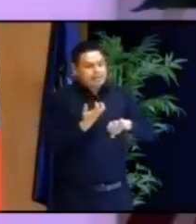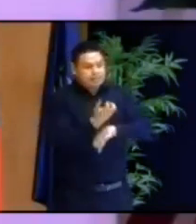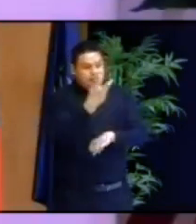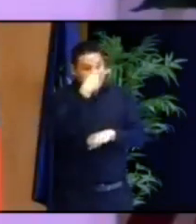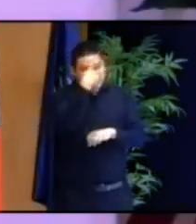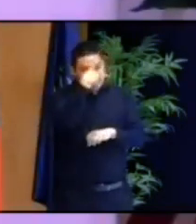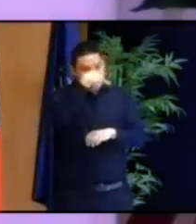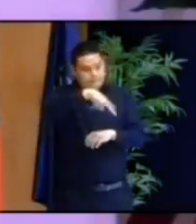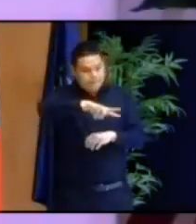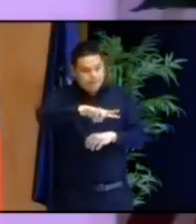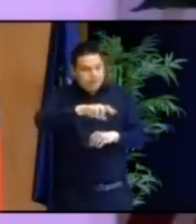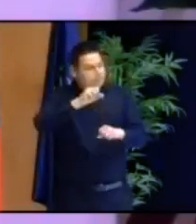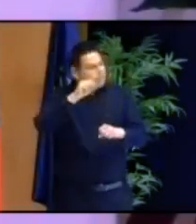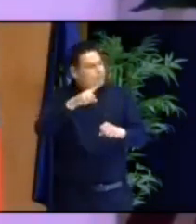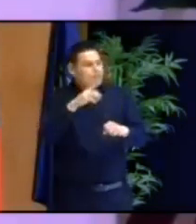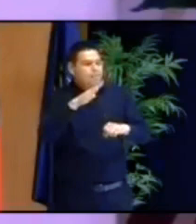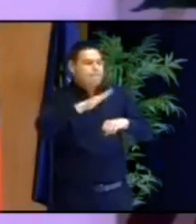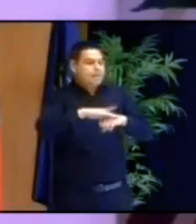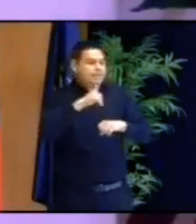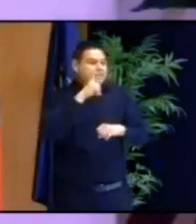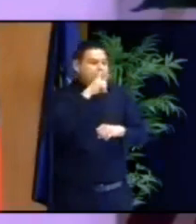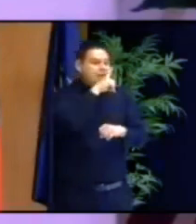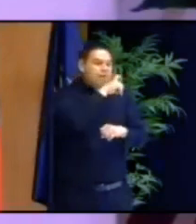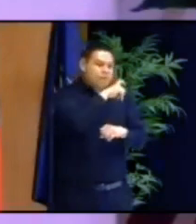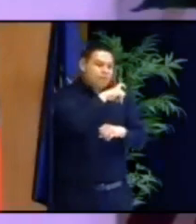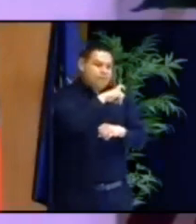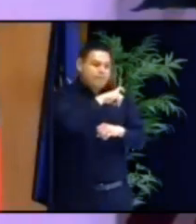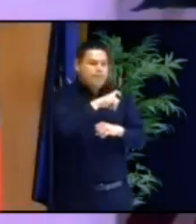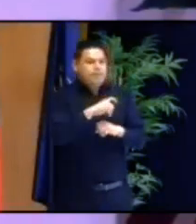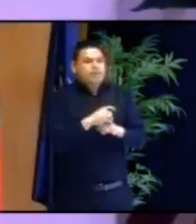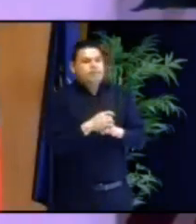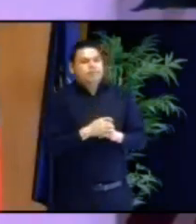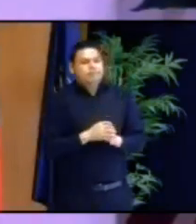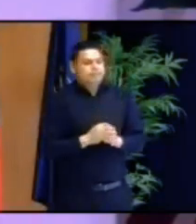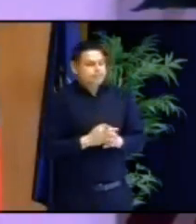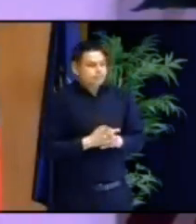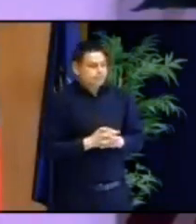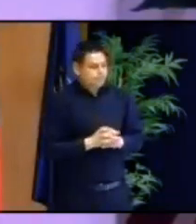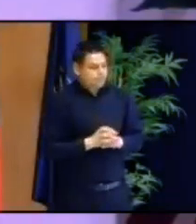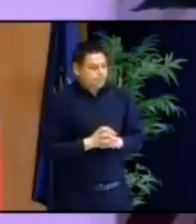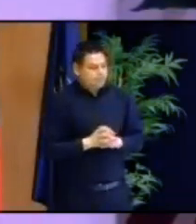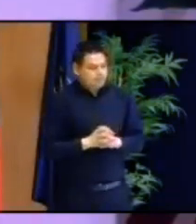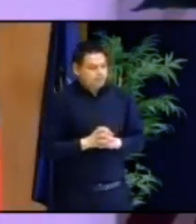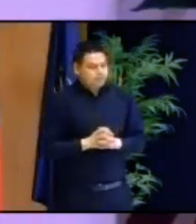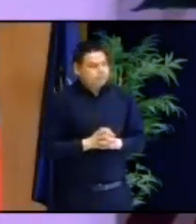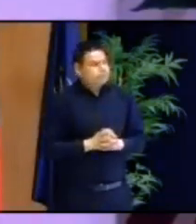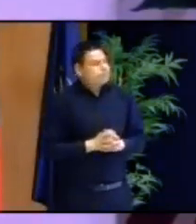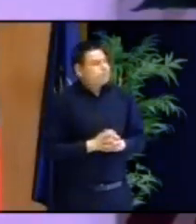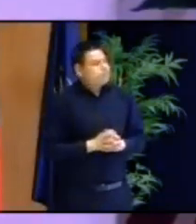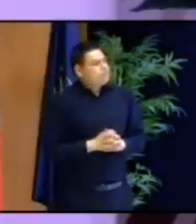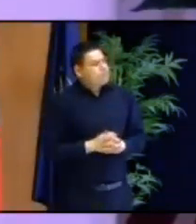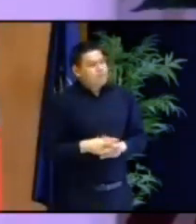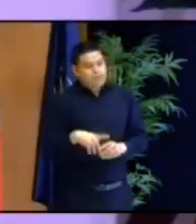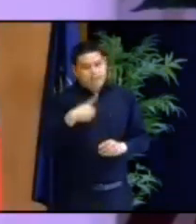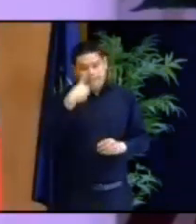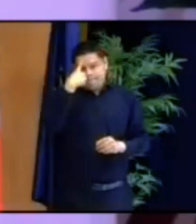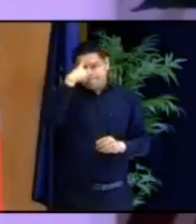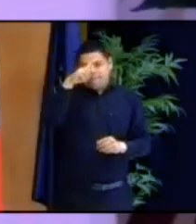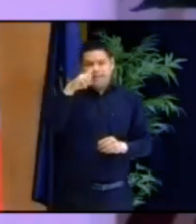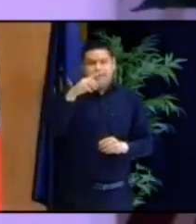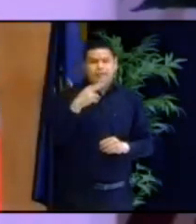históricamente no habían tenido agua, pasando junto al sistema Cutzamala. Pues, ¿para qué sirve